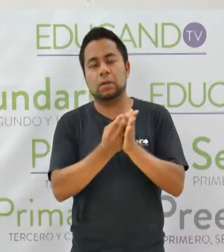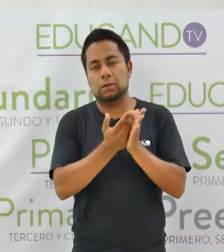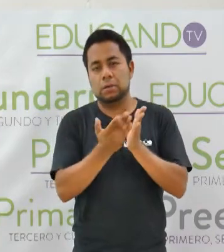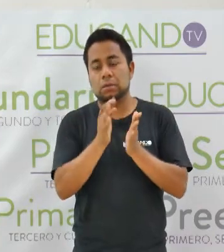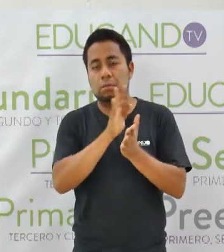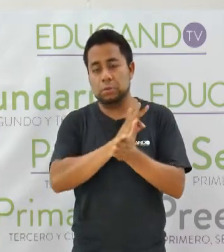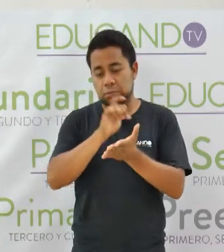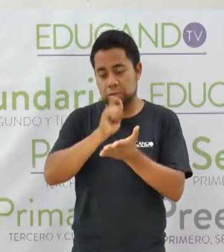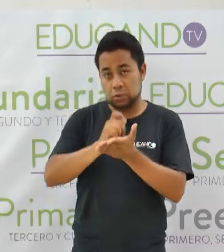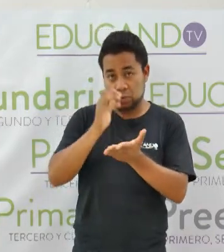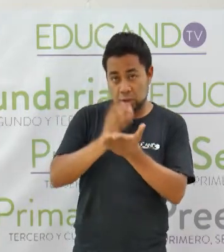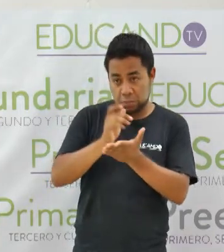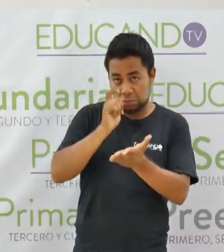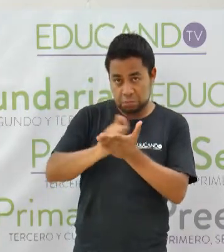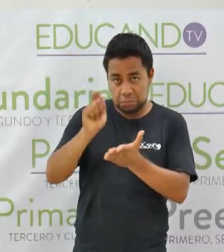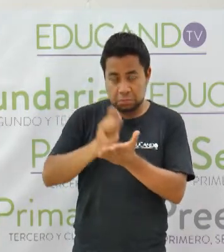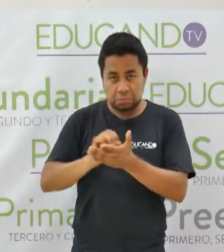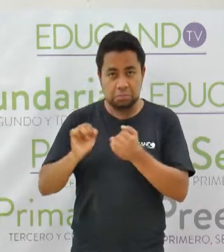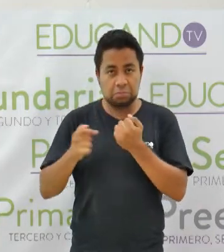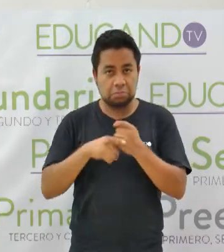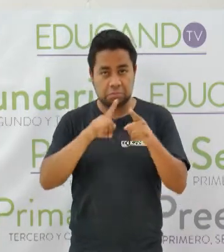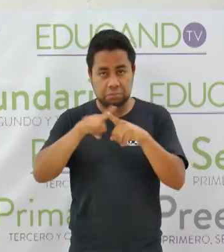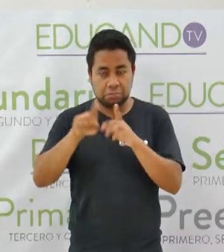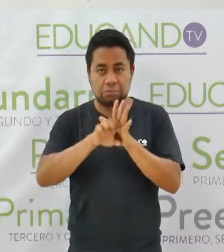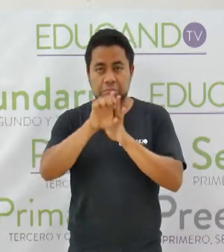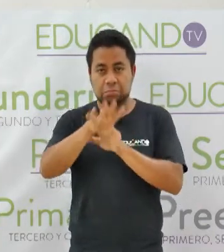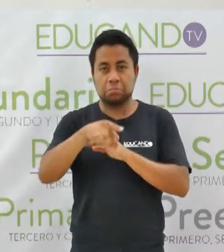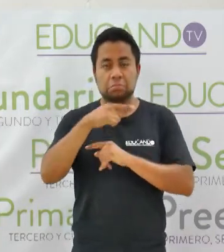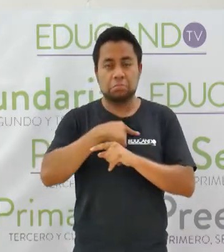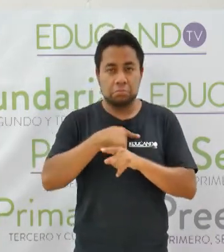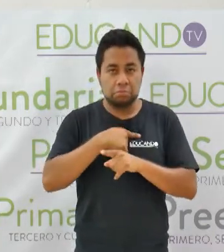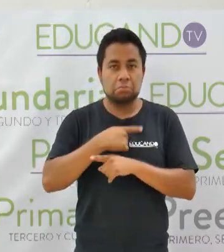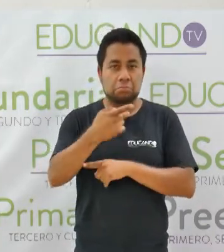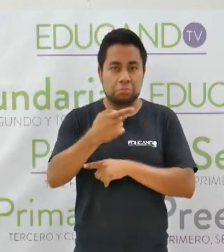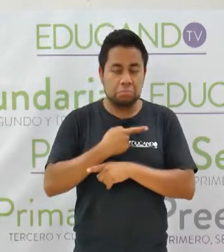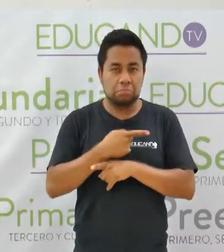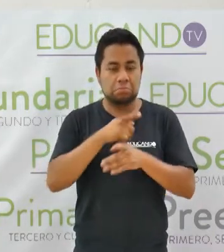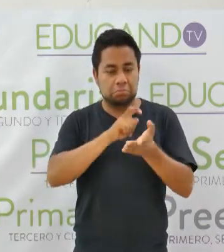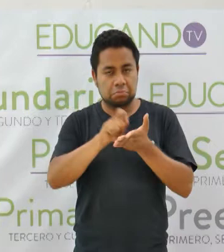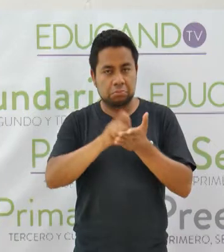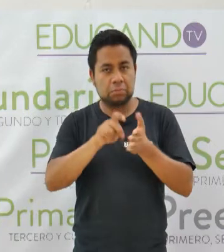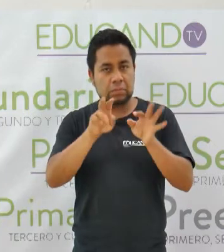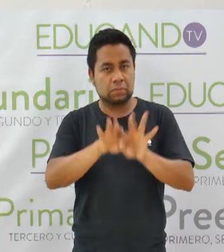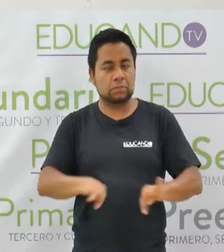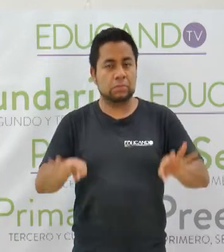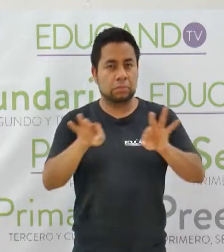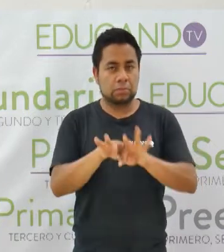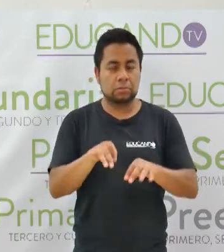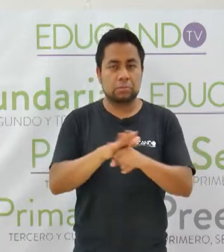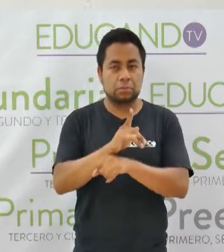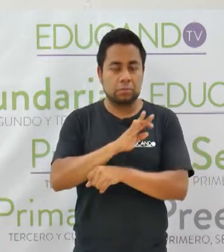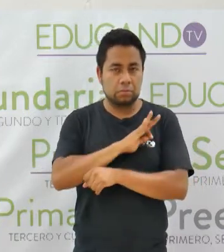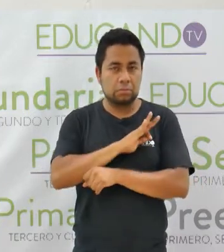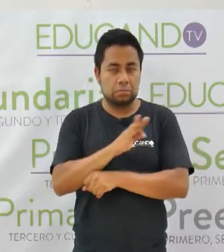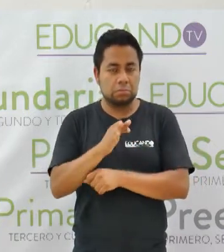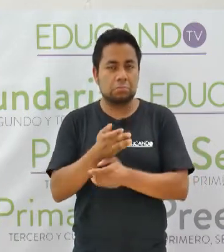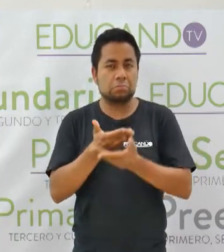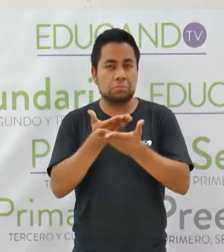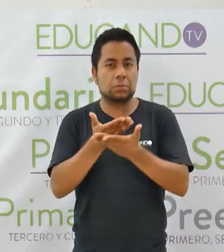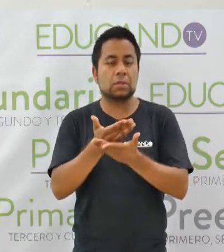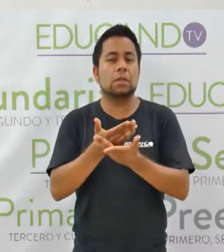estar anotando en tu libreta algunos ejemplos que vamos a estar trabajando. Importante esto porque te va a